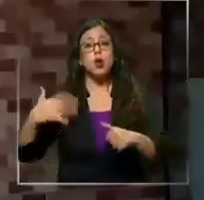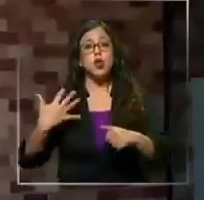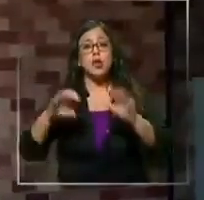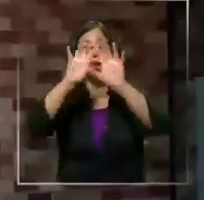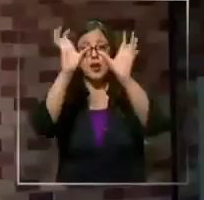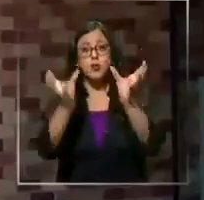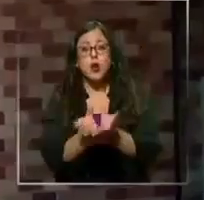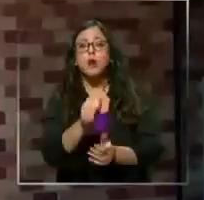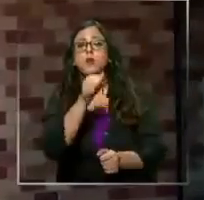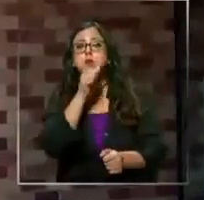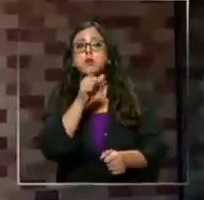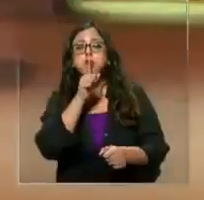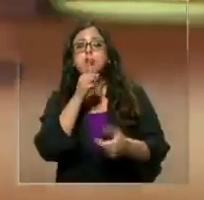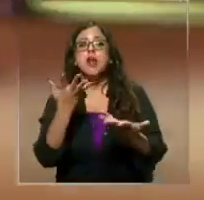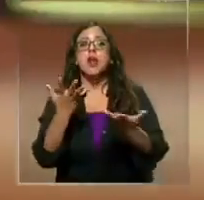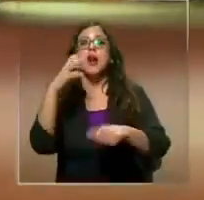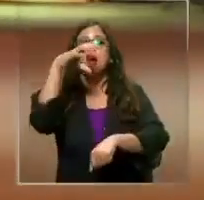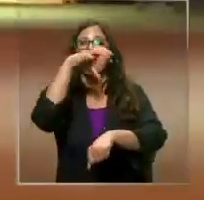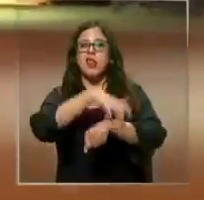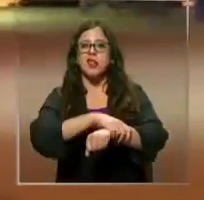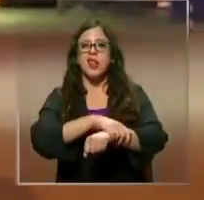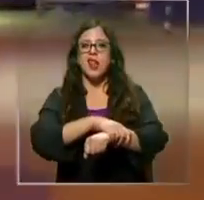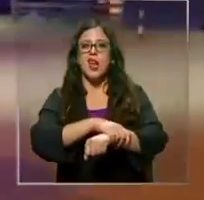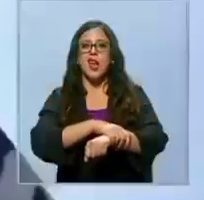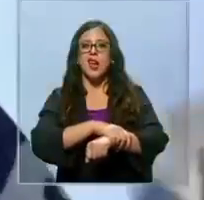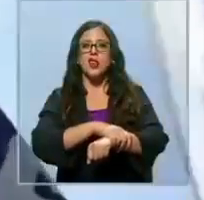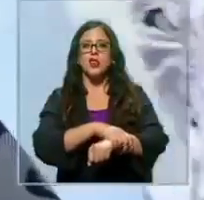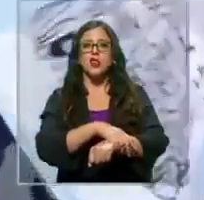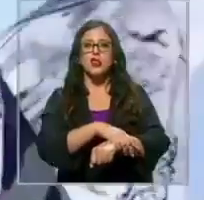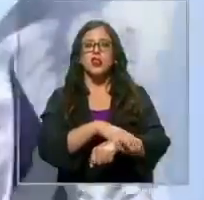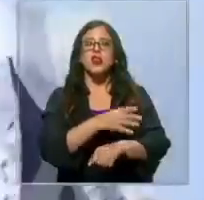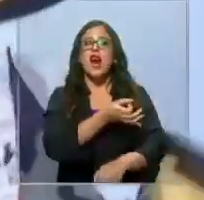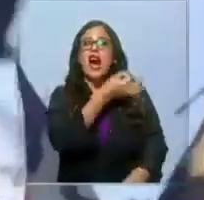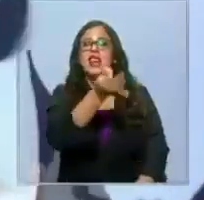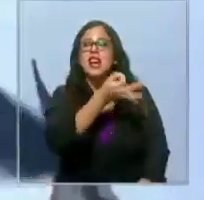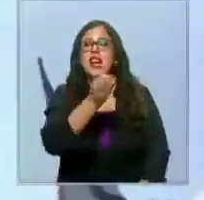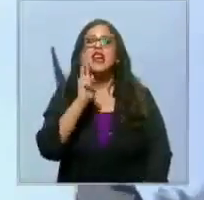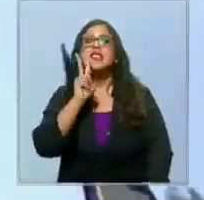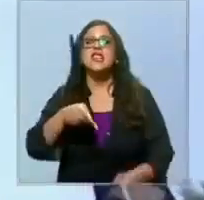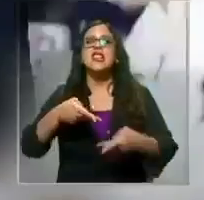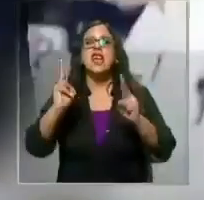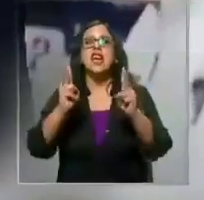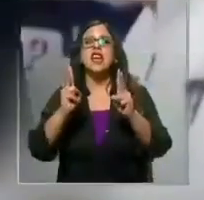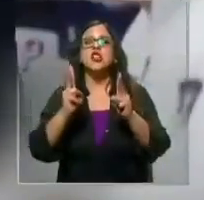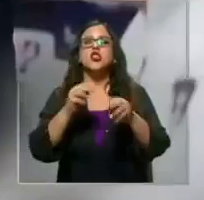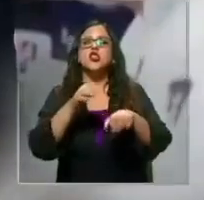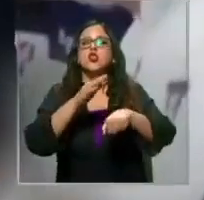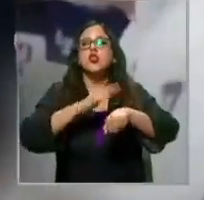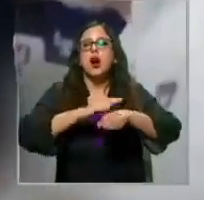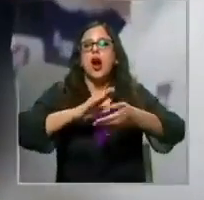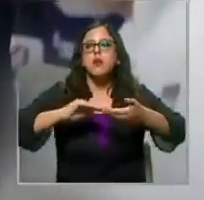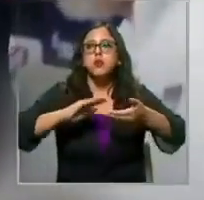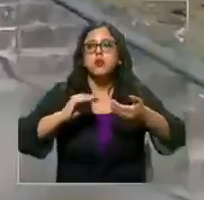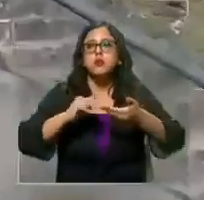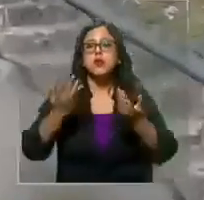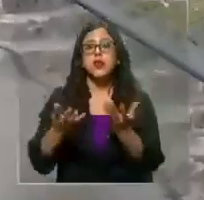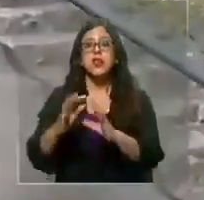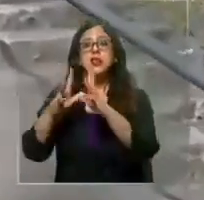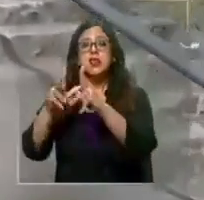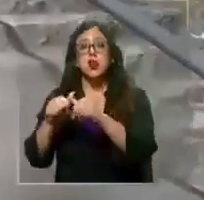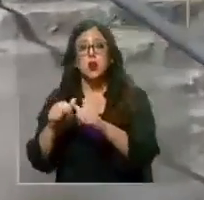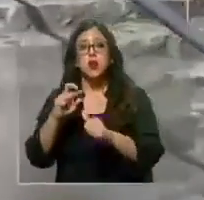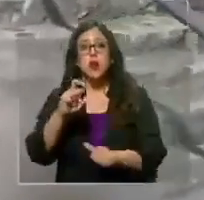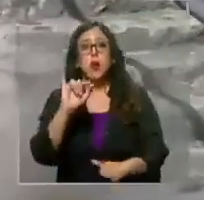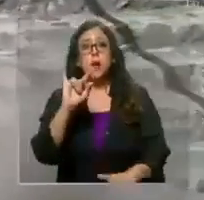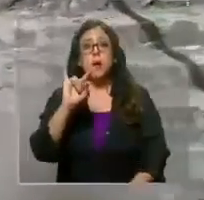Qatar, era detenido tras declarar sin derecho a fianza. De manera paralela, su club, el Pumas de México, tomaba las